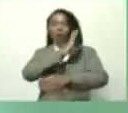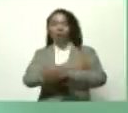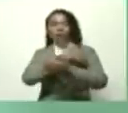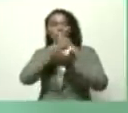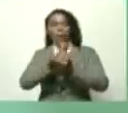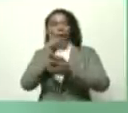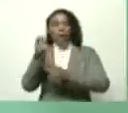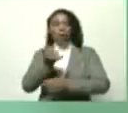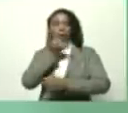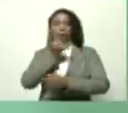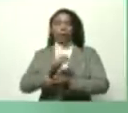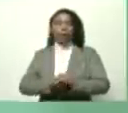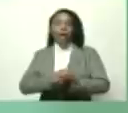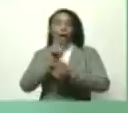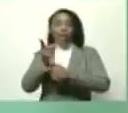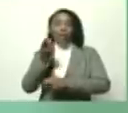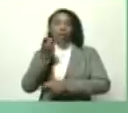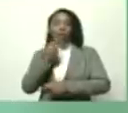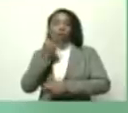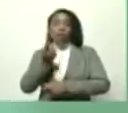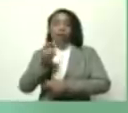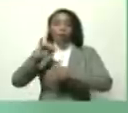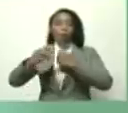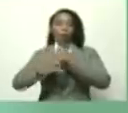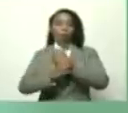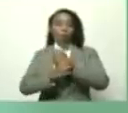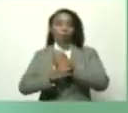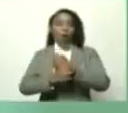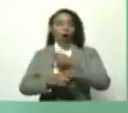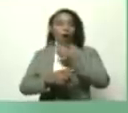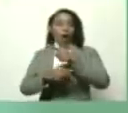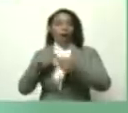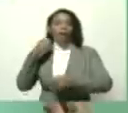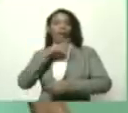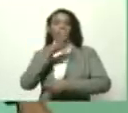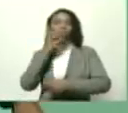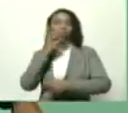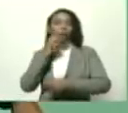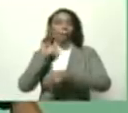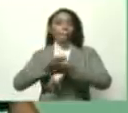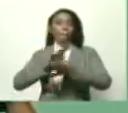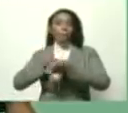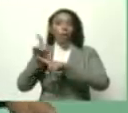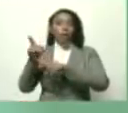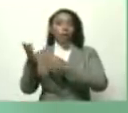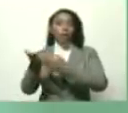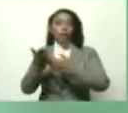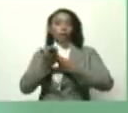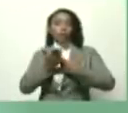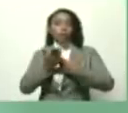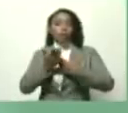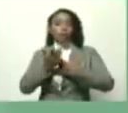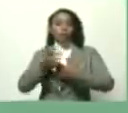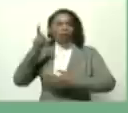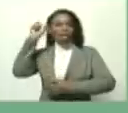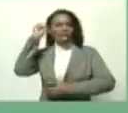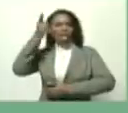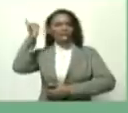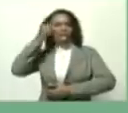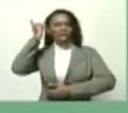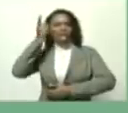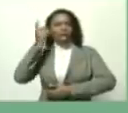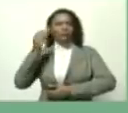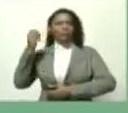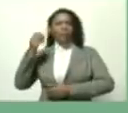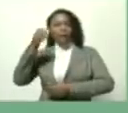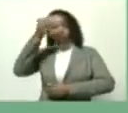lo que les falló. Eso fue lo que le faltó decirle Guaidó a Duque, y por eso Duque recibe ese regaño de